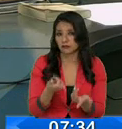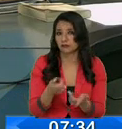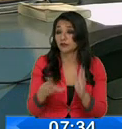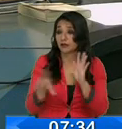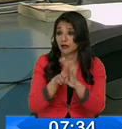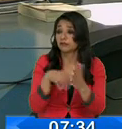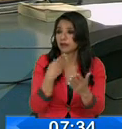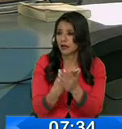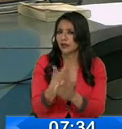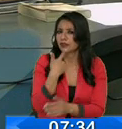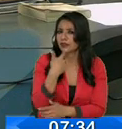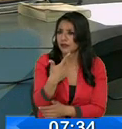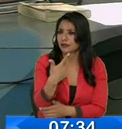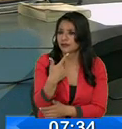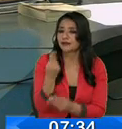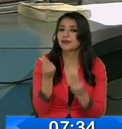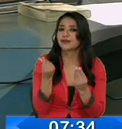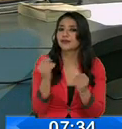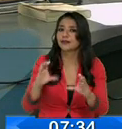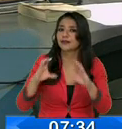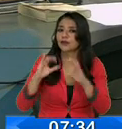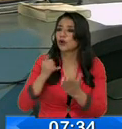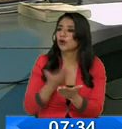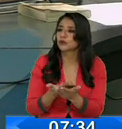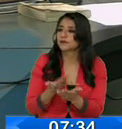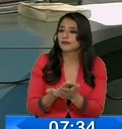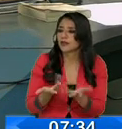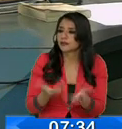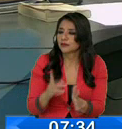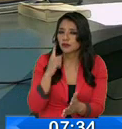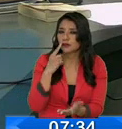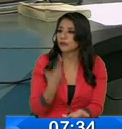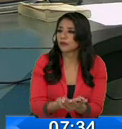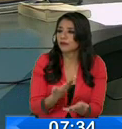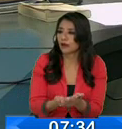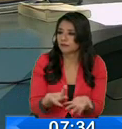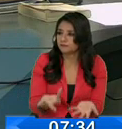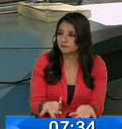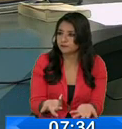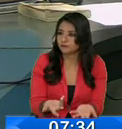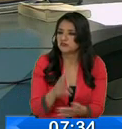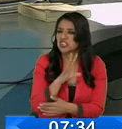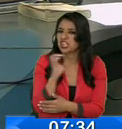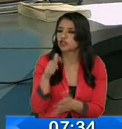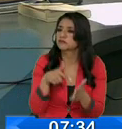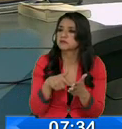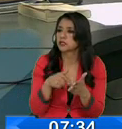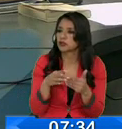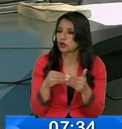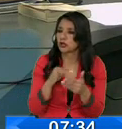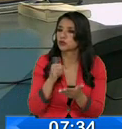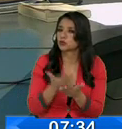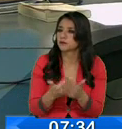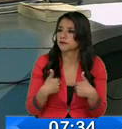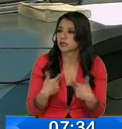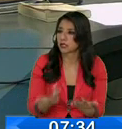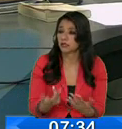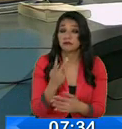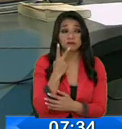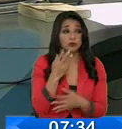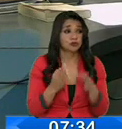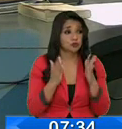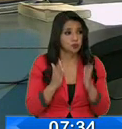coi es enriquecimiento ilícito que no ha podido probar más de 500 mil dólares y ahora dos jueces